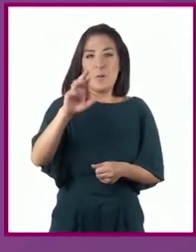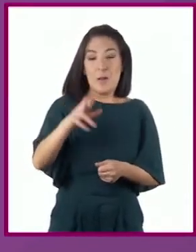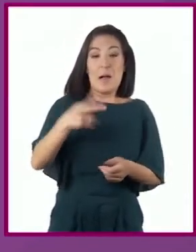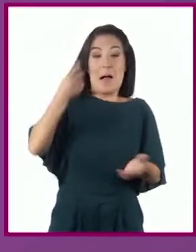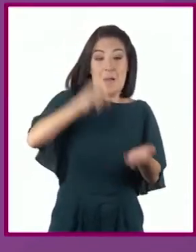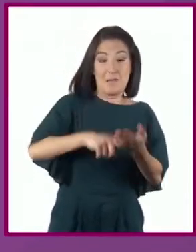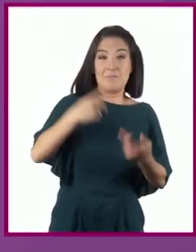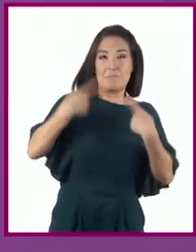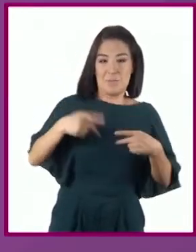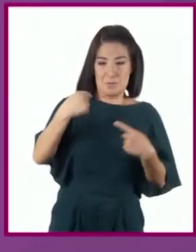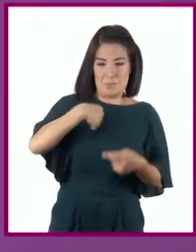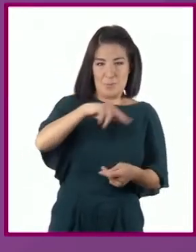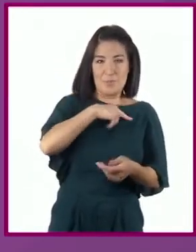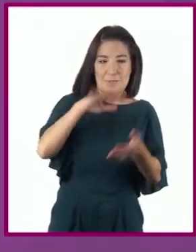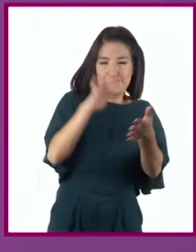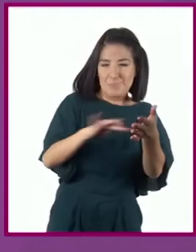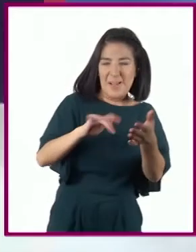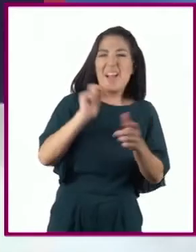trama.